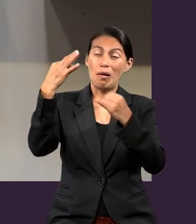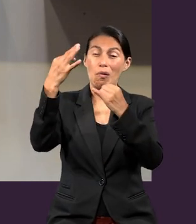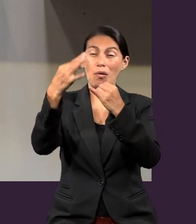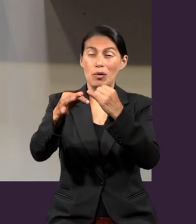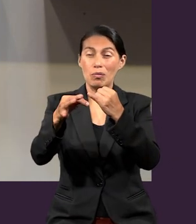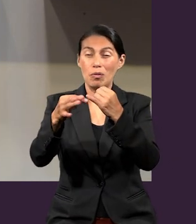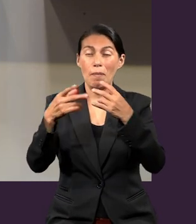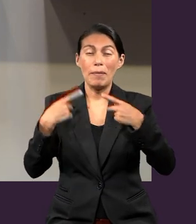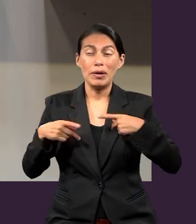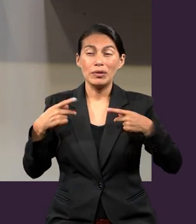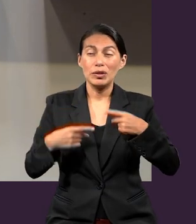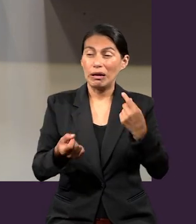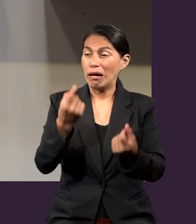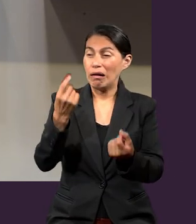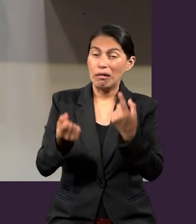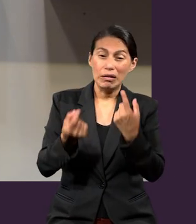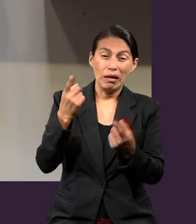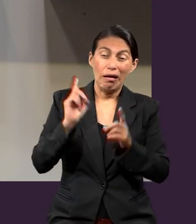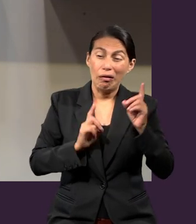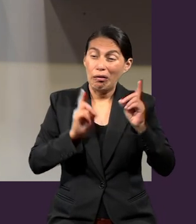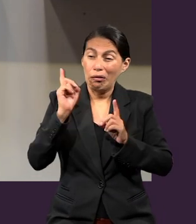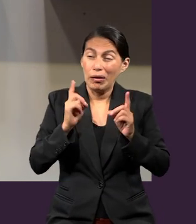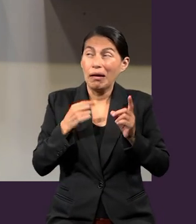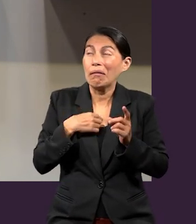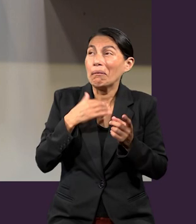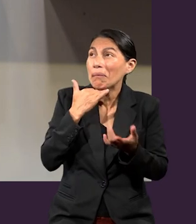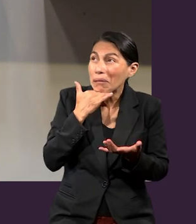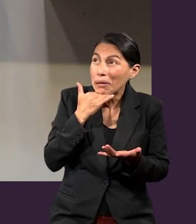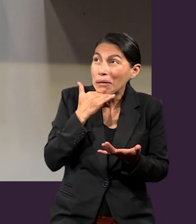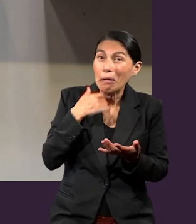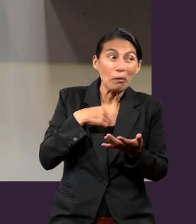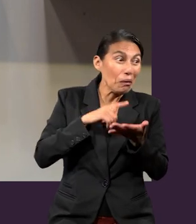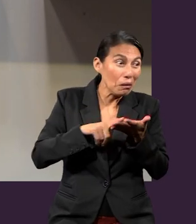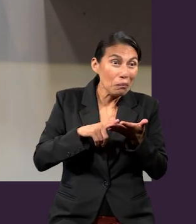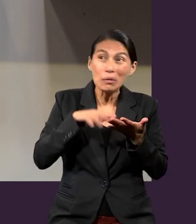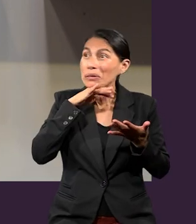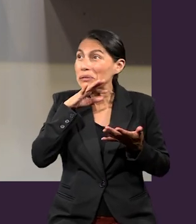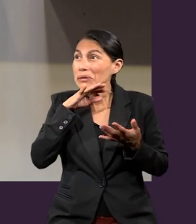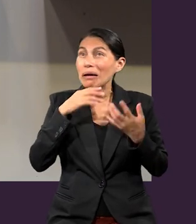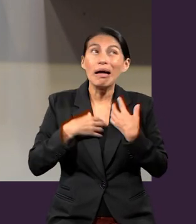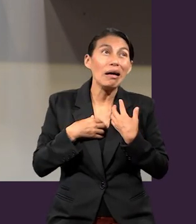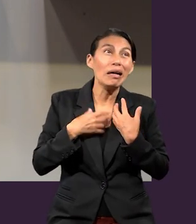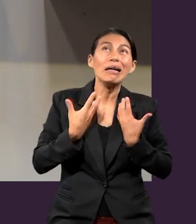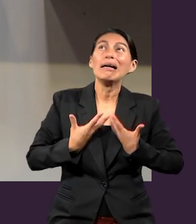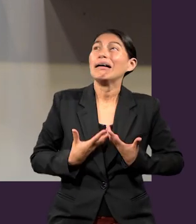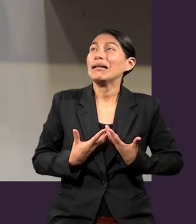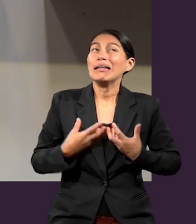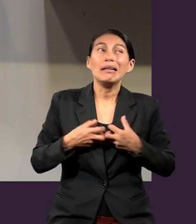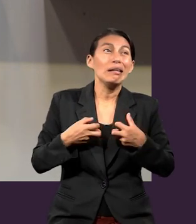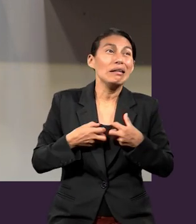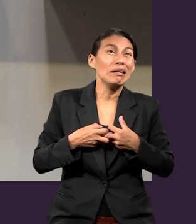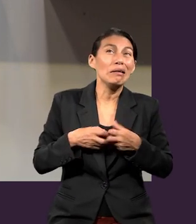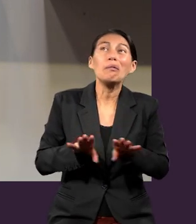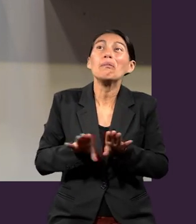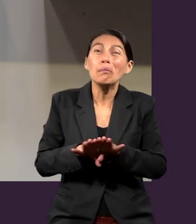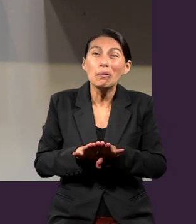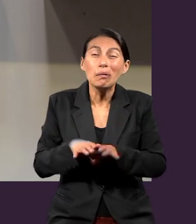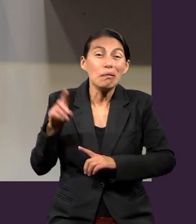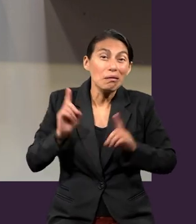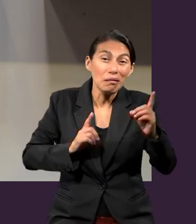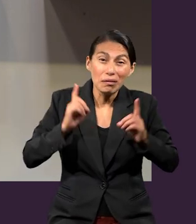nuestra historia habré esa duda. ¿Habré sido perdonado? ¿O estaré limpio verdaderamente? Y hoy podemos decir,